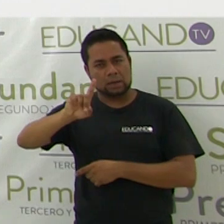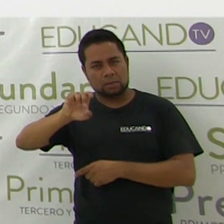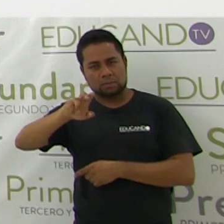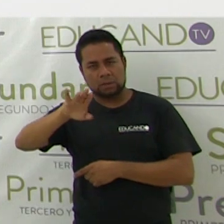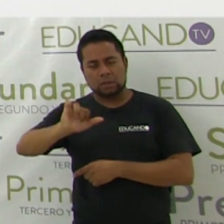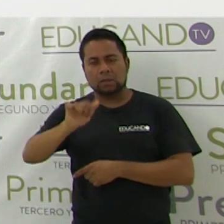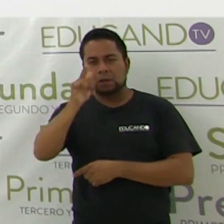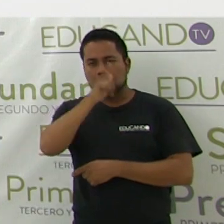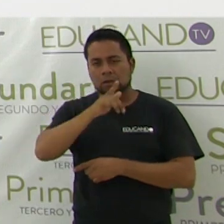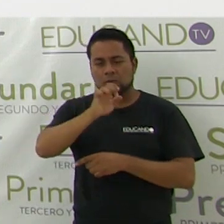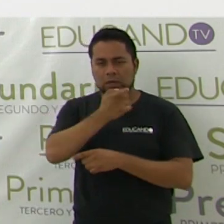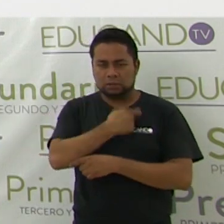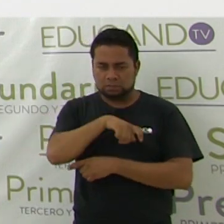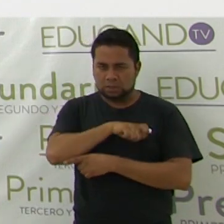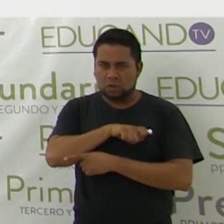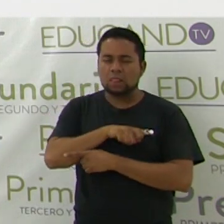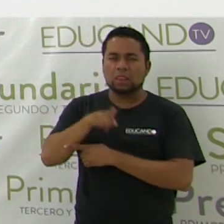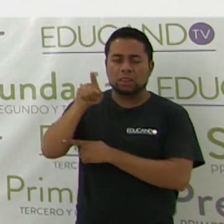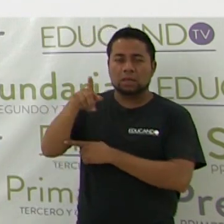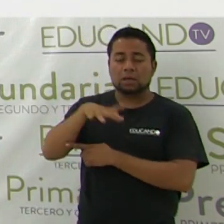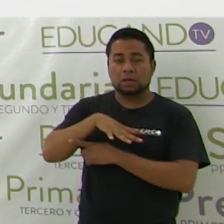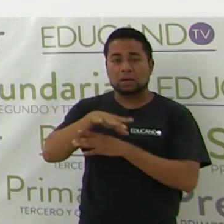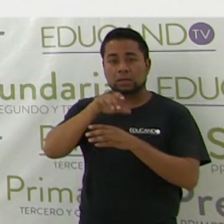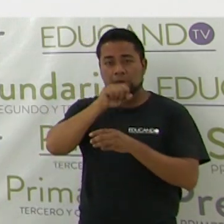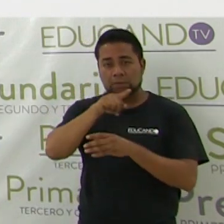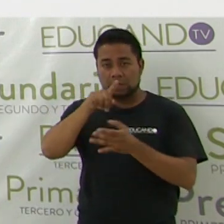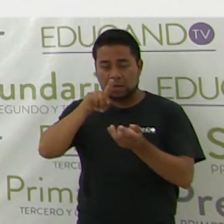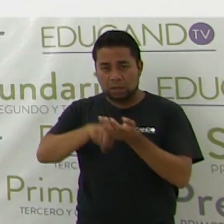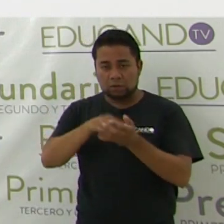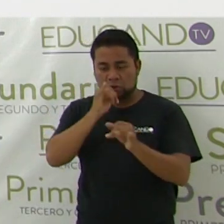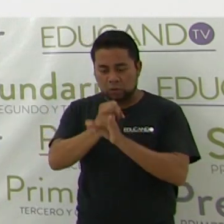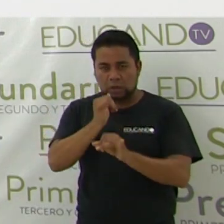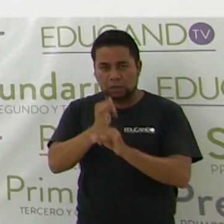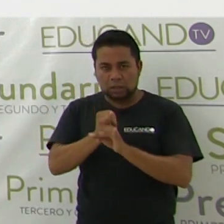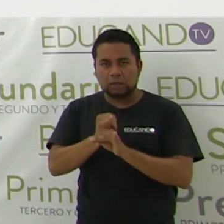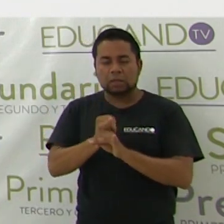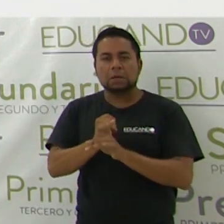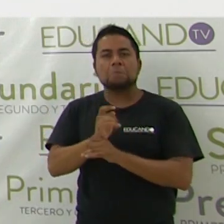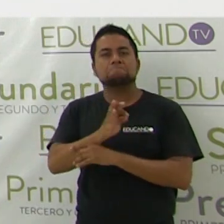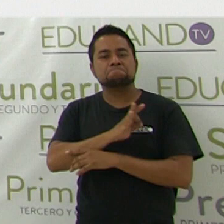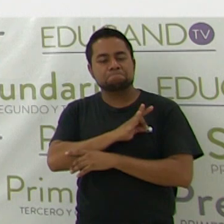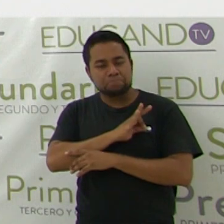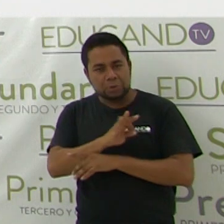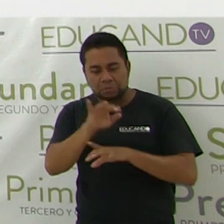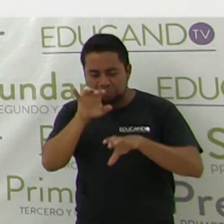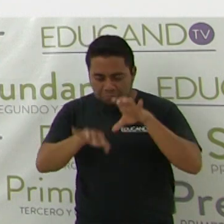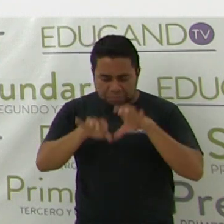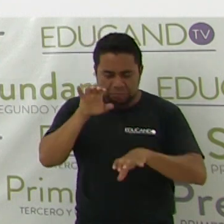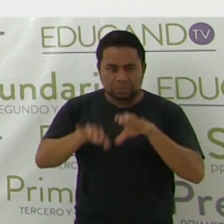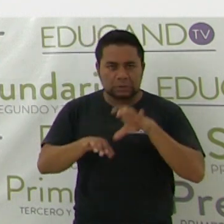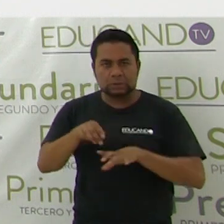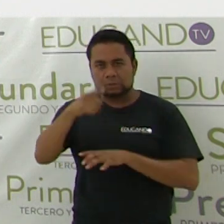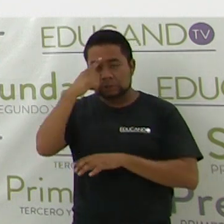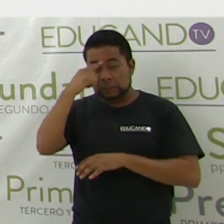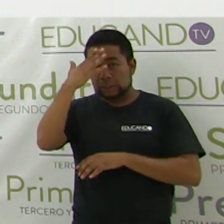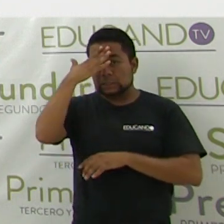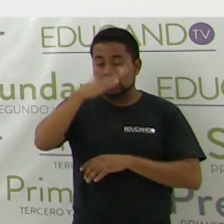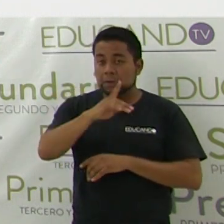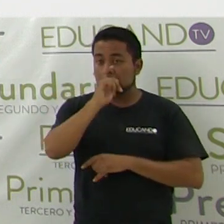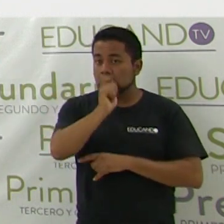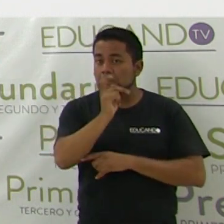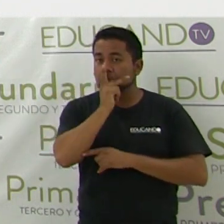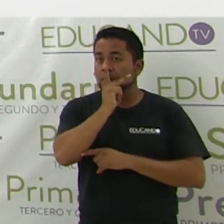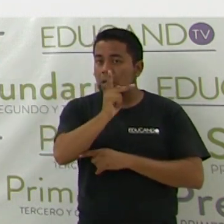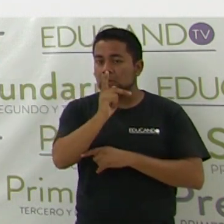bueno, esta academia también tiene un sitio en la web donde ustedes pueden consultarlo para saber el significado